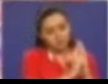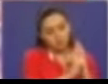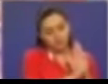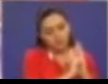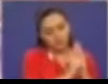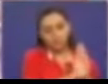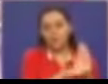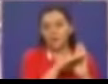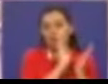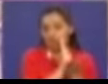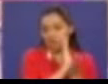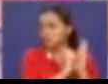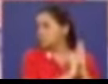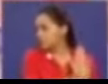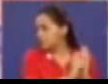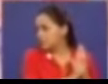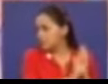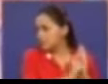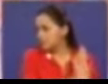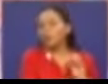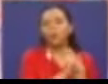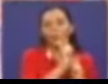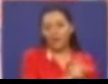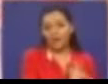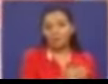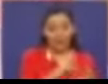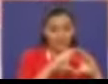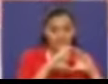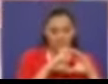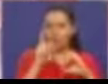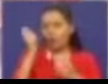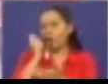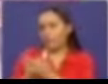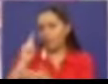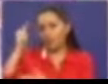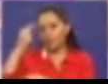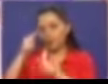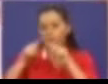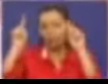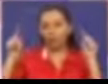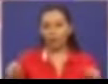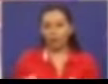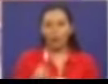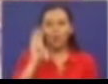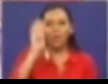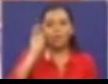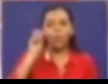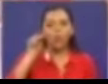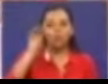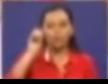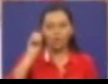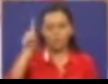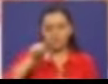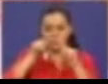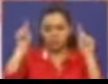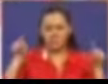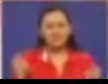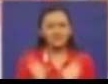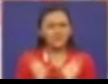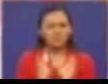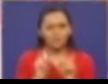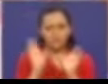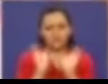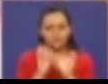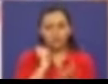plata, la mejor inversión era comprarnos bonos a nosotros mismos. Aumentaba el gasto público, 1.100 millones en subsidio innecesario,